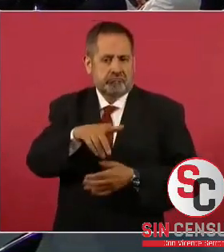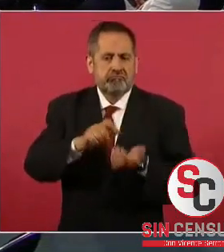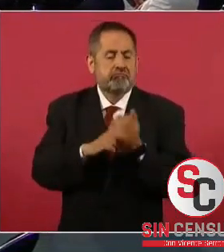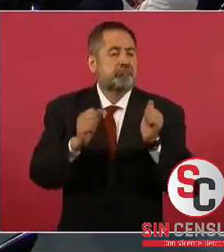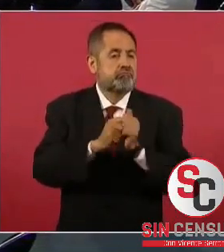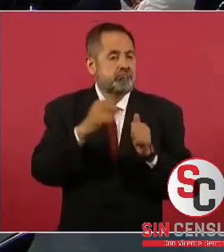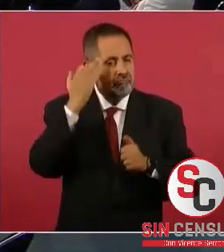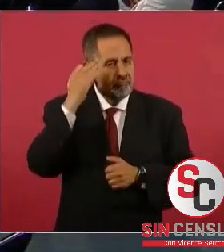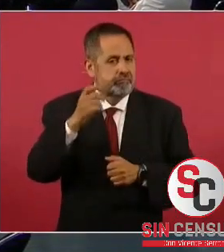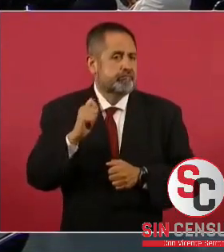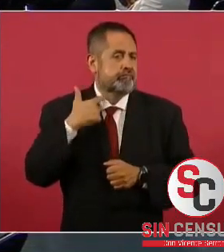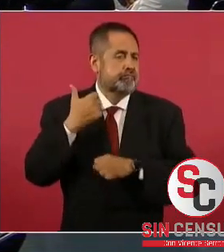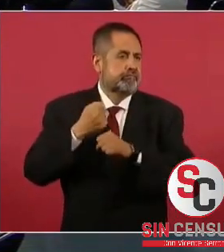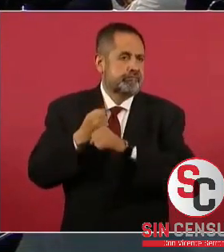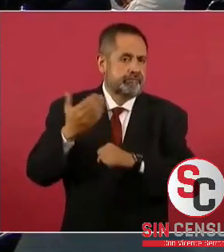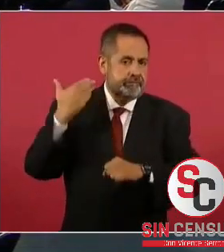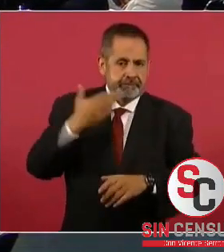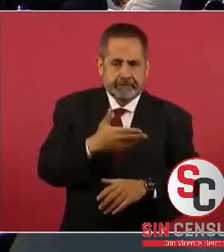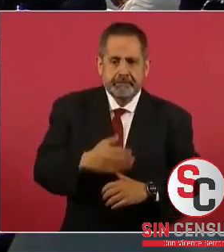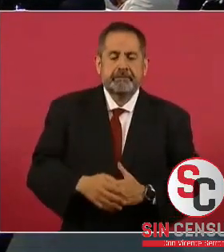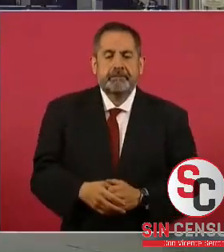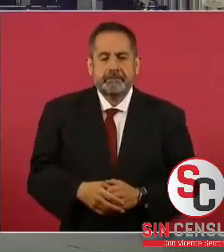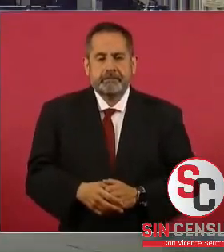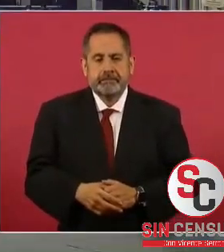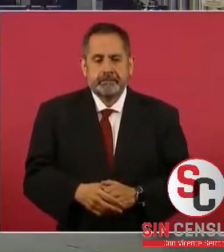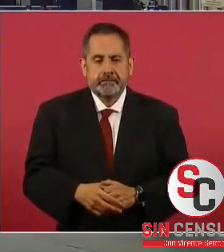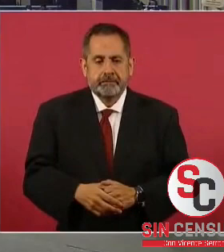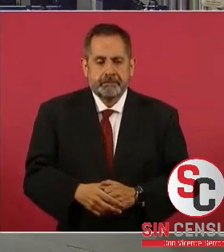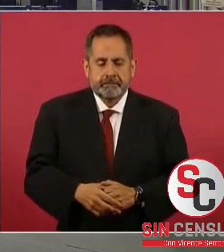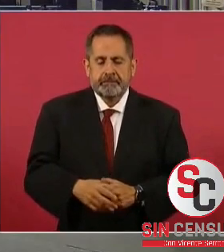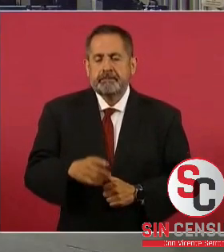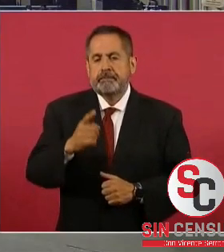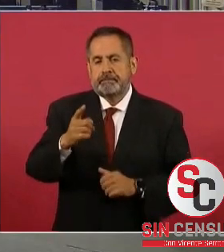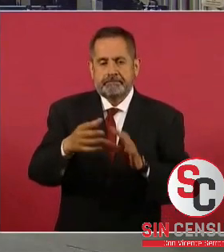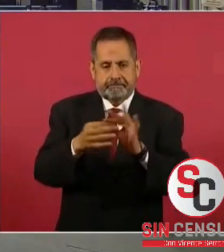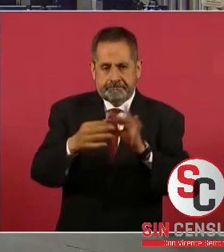pasado. Miren, lo explicó ya Pablo,